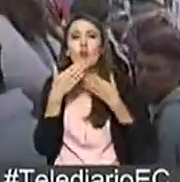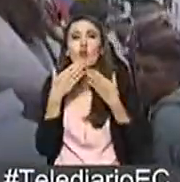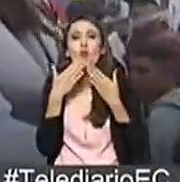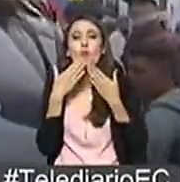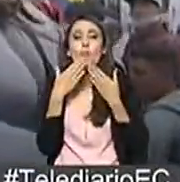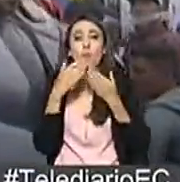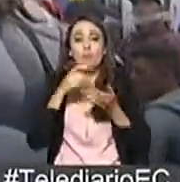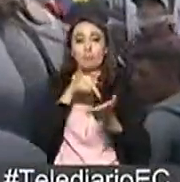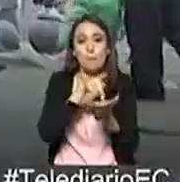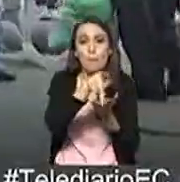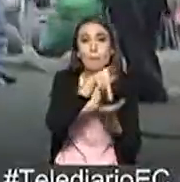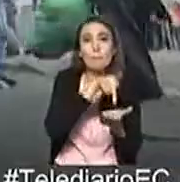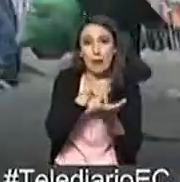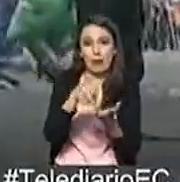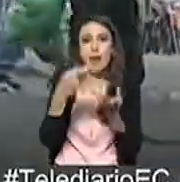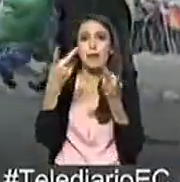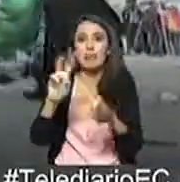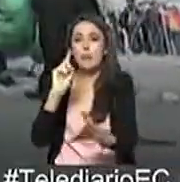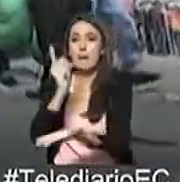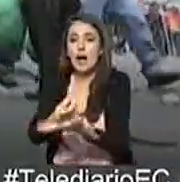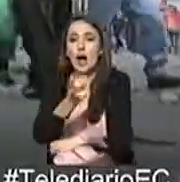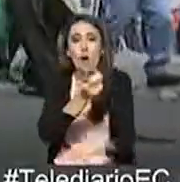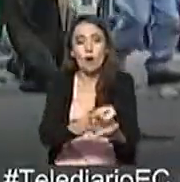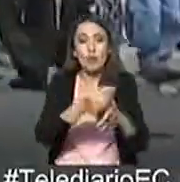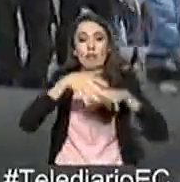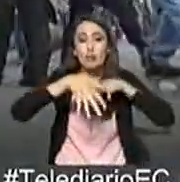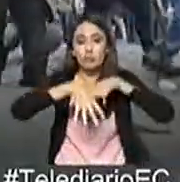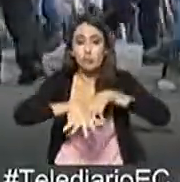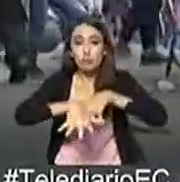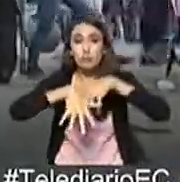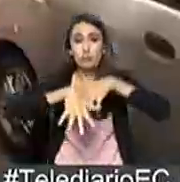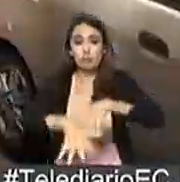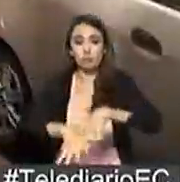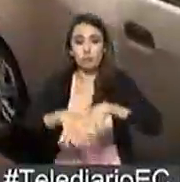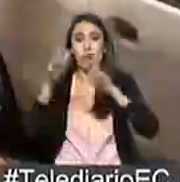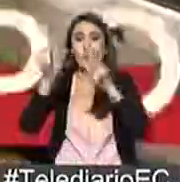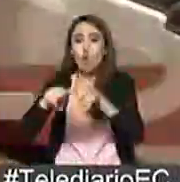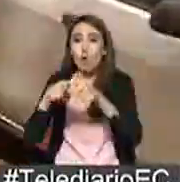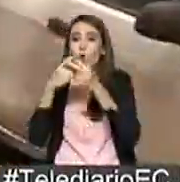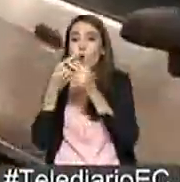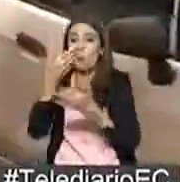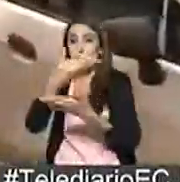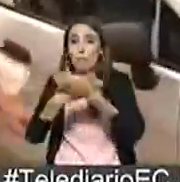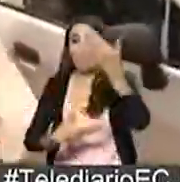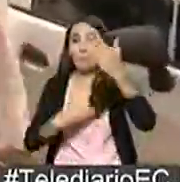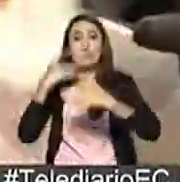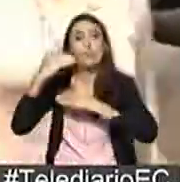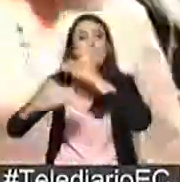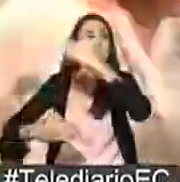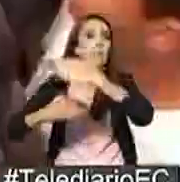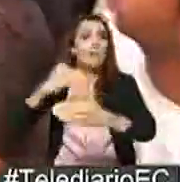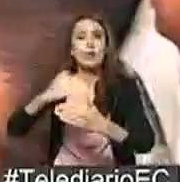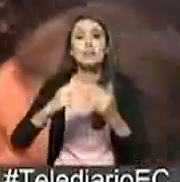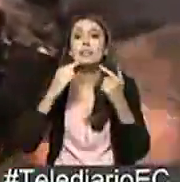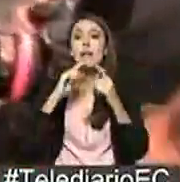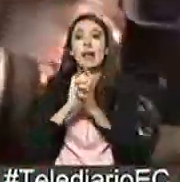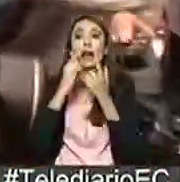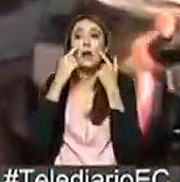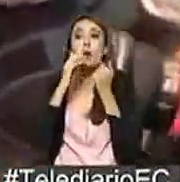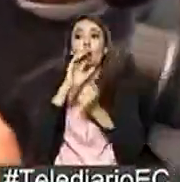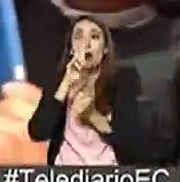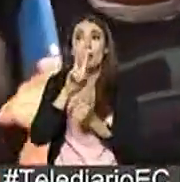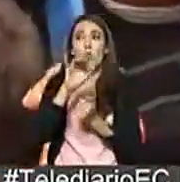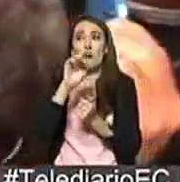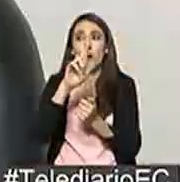financiamiento y adiestramiento de personal durante las últimas manifestaciones. El documento es parte del proceso por rebelión contra el ex